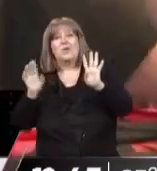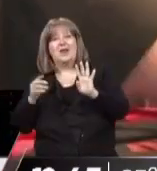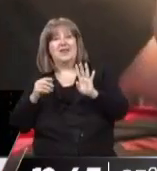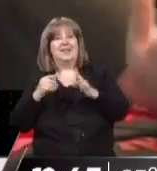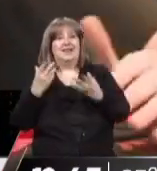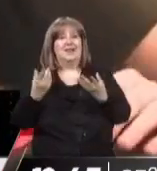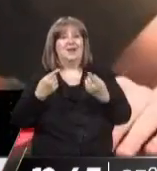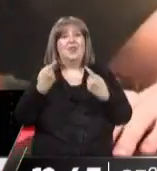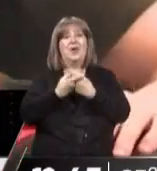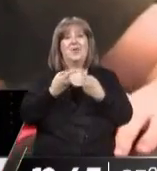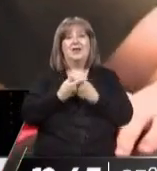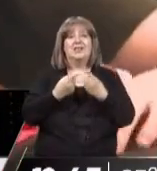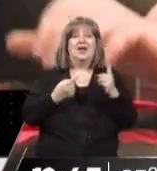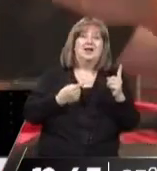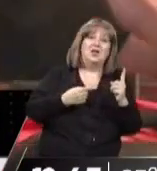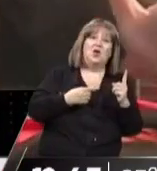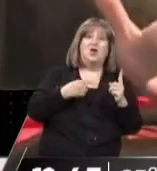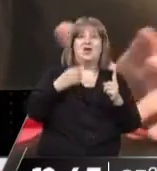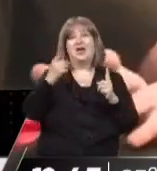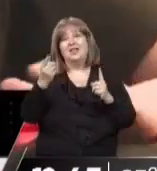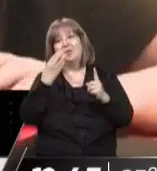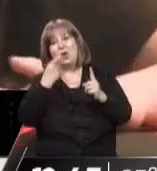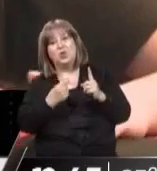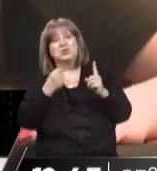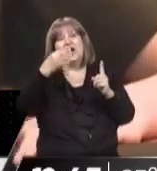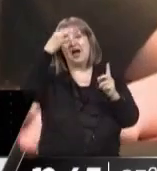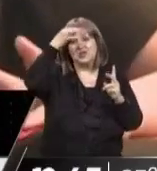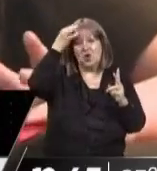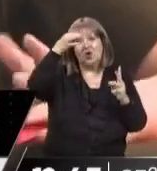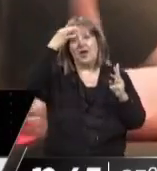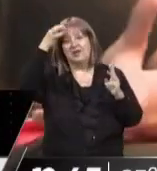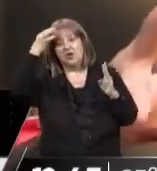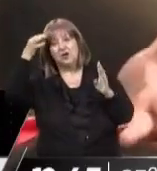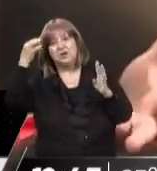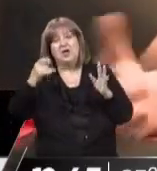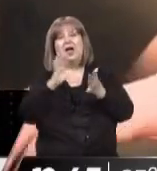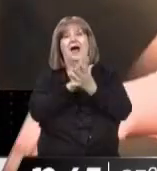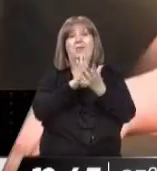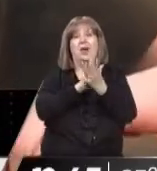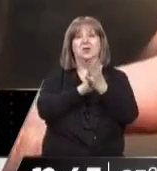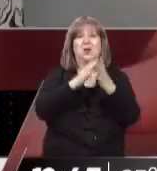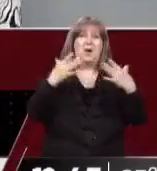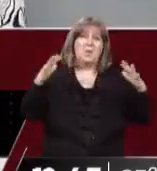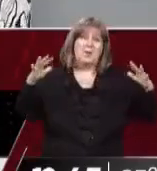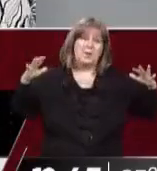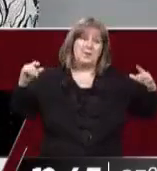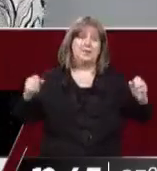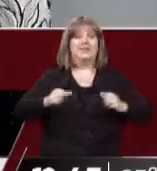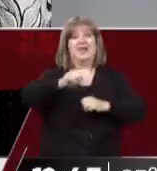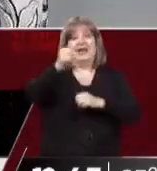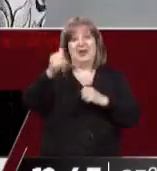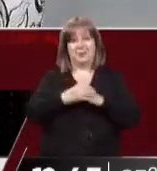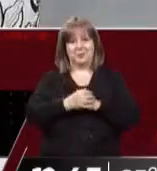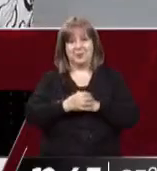Con debate y todo. Christian Bale, no, que Val Kilmer, Robert Pattinson y listo. Y con el aplausómetro definiremos cuál es el mejor Batman mañana. Me encantó. Aplausómetro,